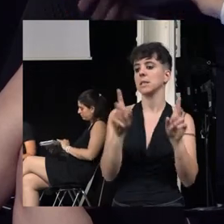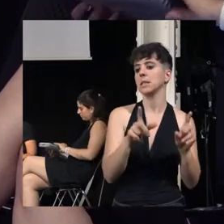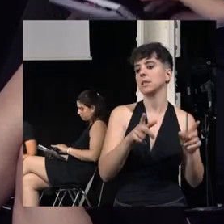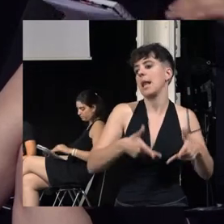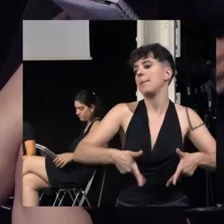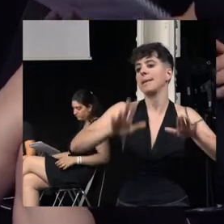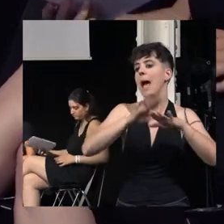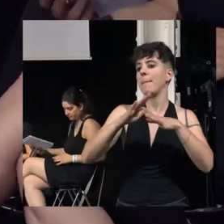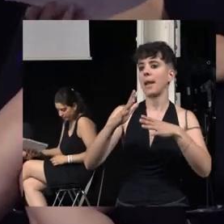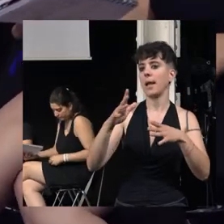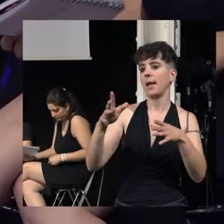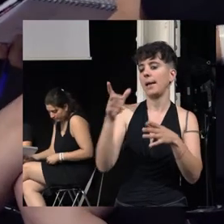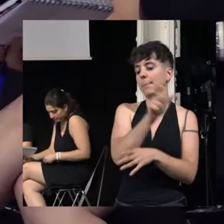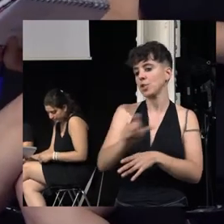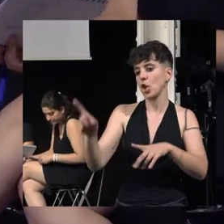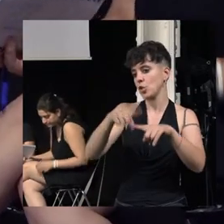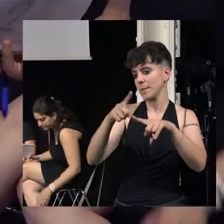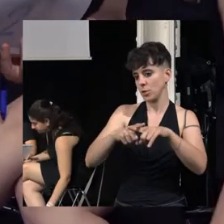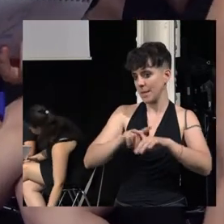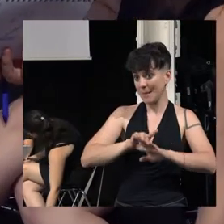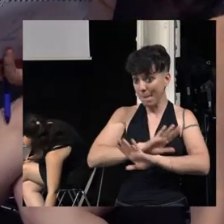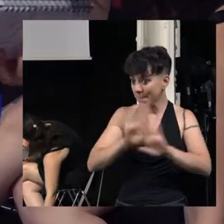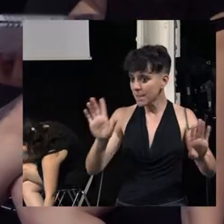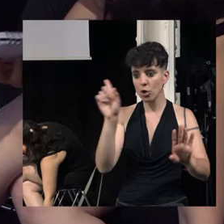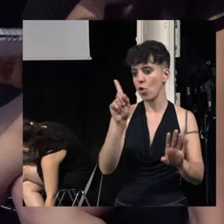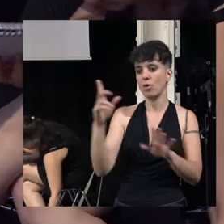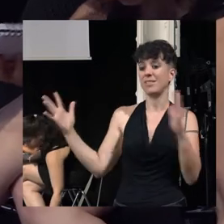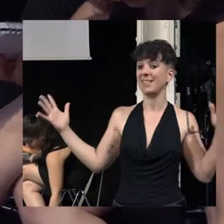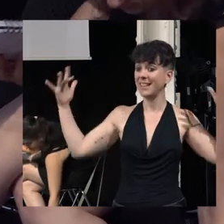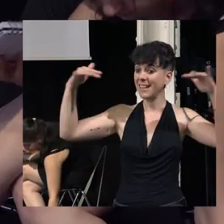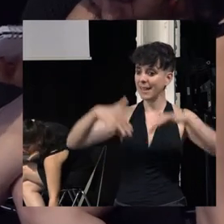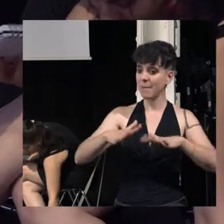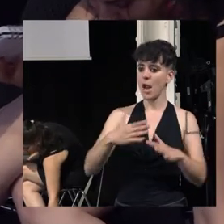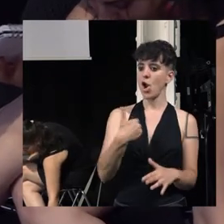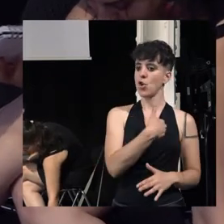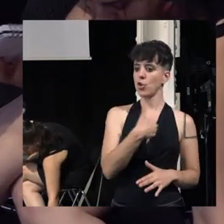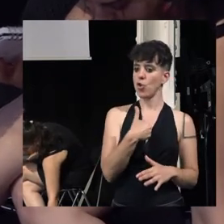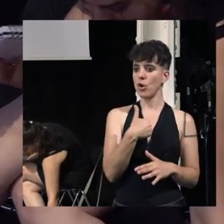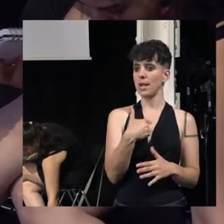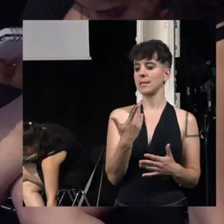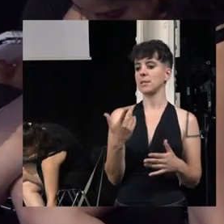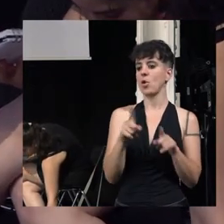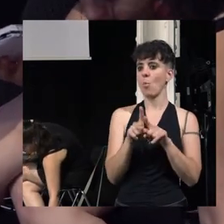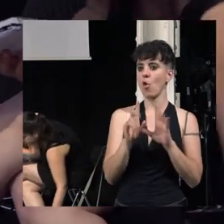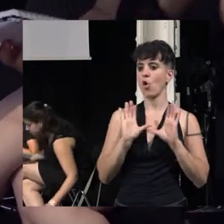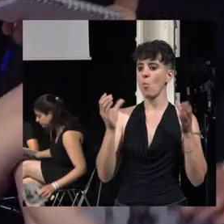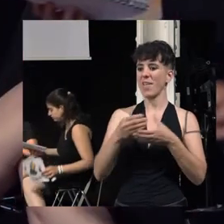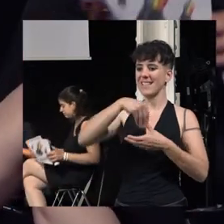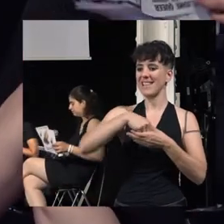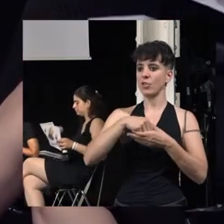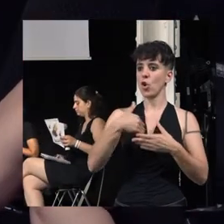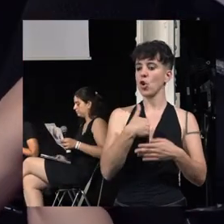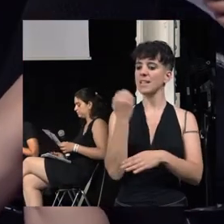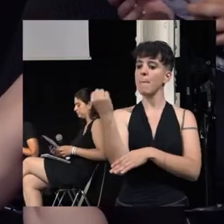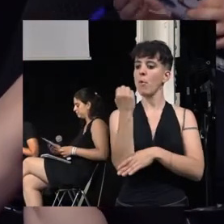personas homosexuales. También estamos aquí para examinar nuestros roles como poderosas fuerzas dentro de nuestras comunidades.